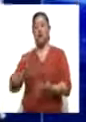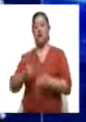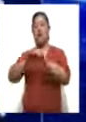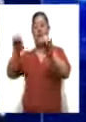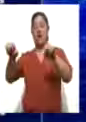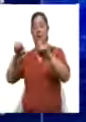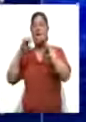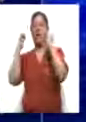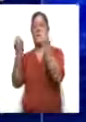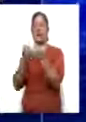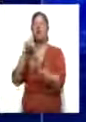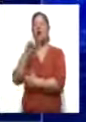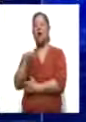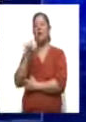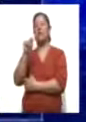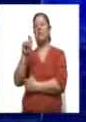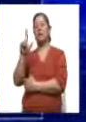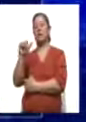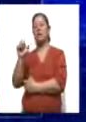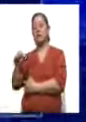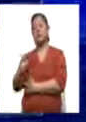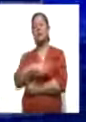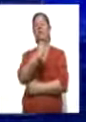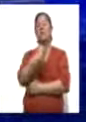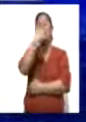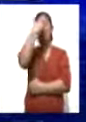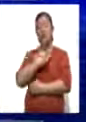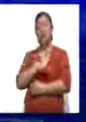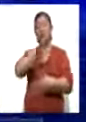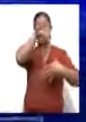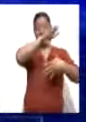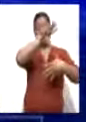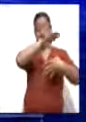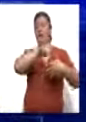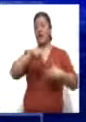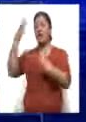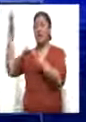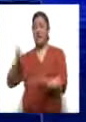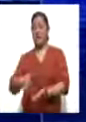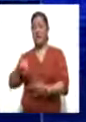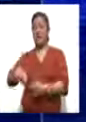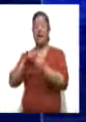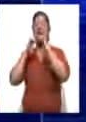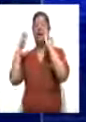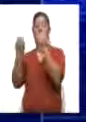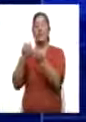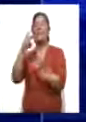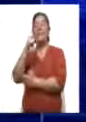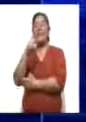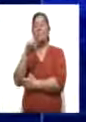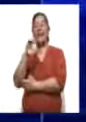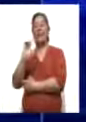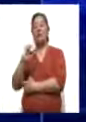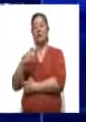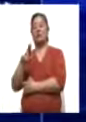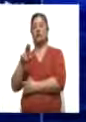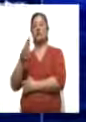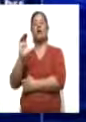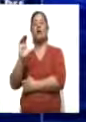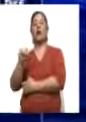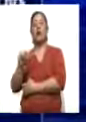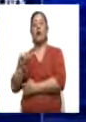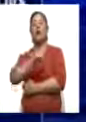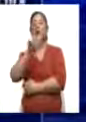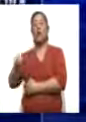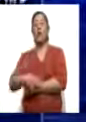del Atlas. A las 7 de la noche, las Águilas del América reciben al equipo del Pachuca. Y para cerrar el telón sabatino,